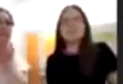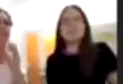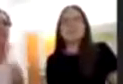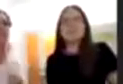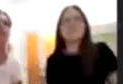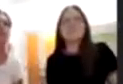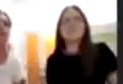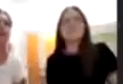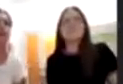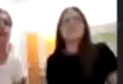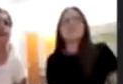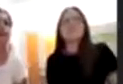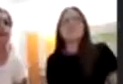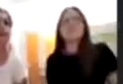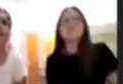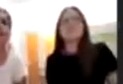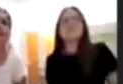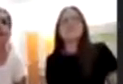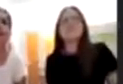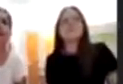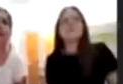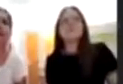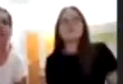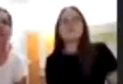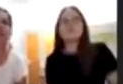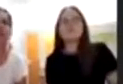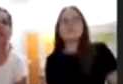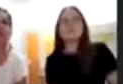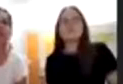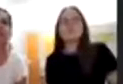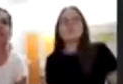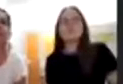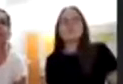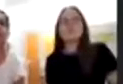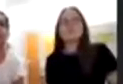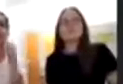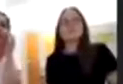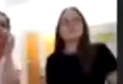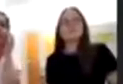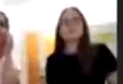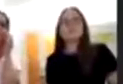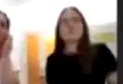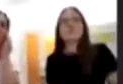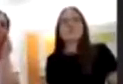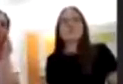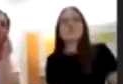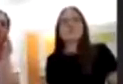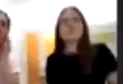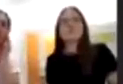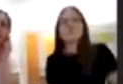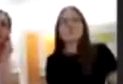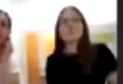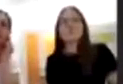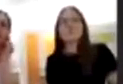El primero de ellos es nuestro gran espacio verde, que es el río Arrecife, con su sistema de